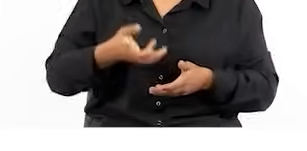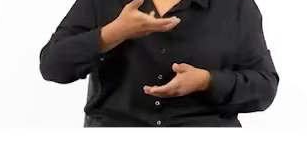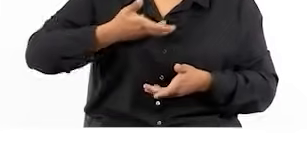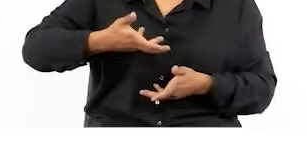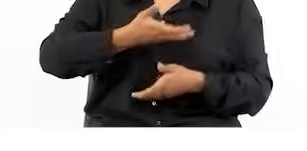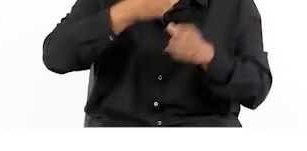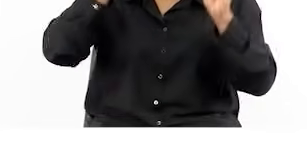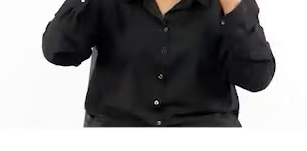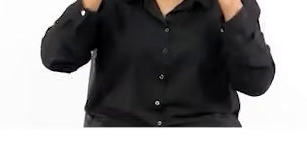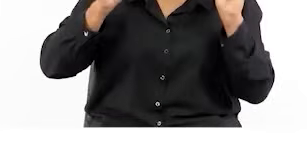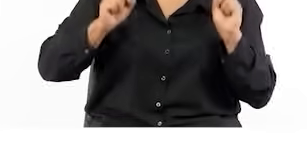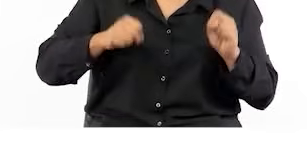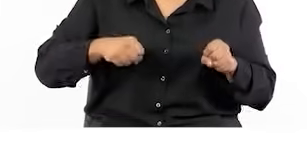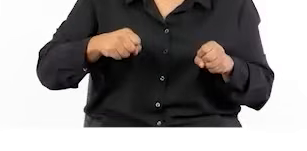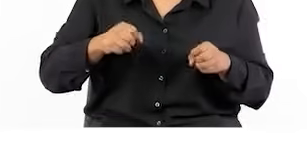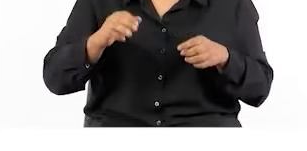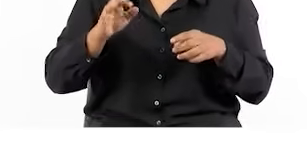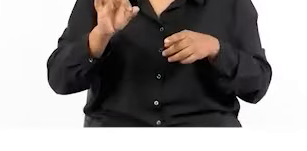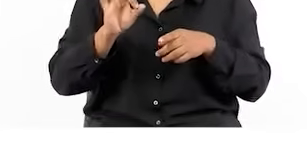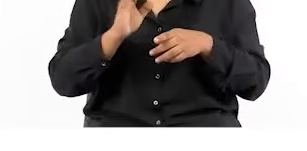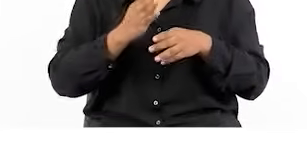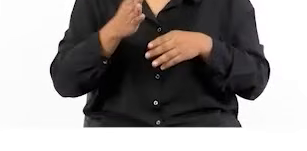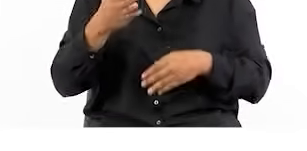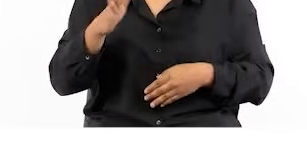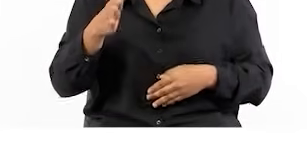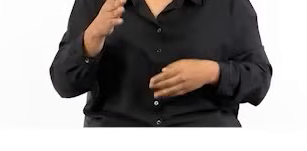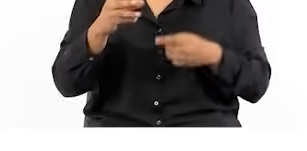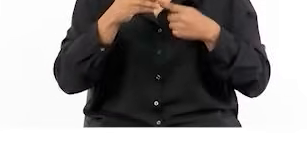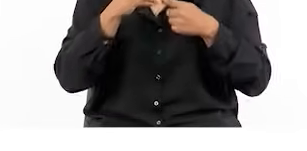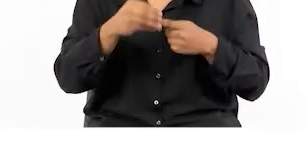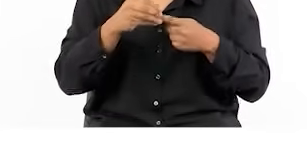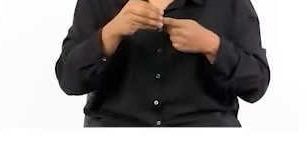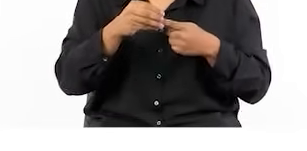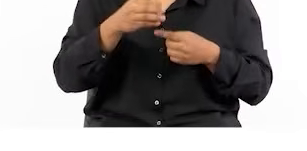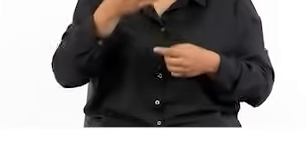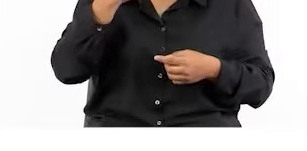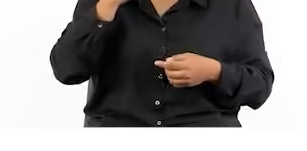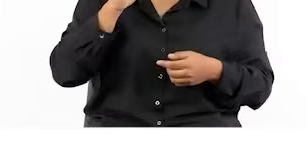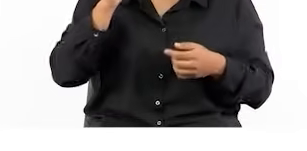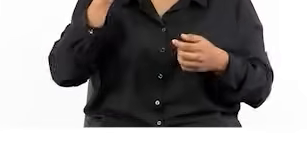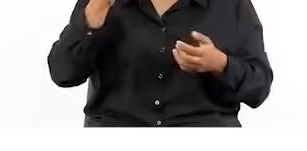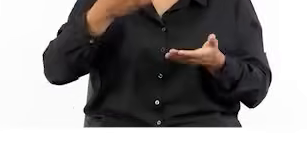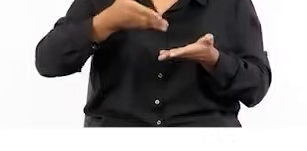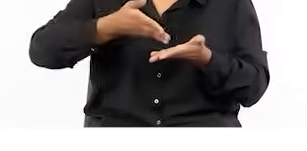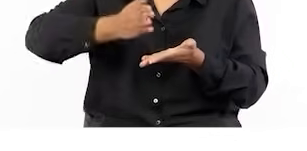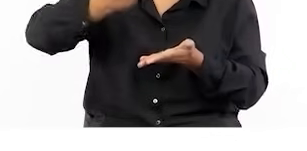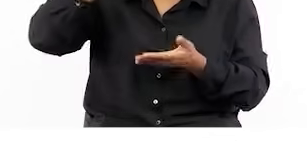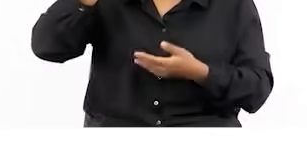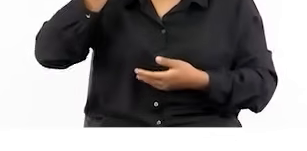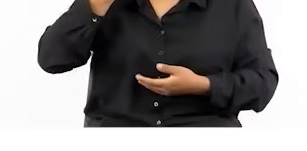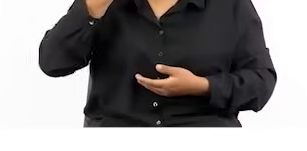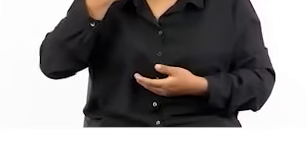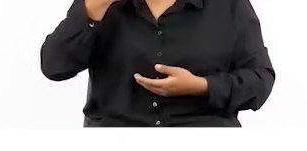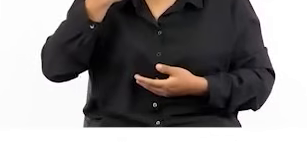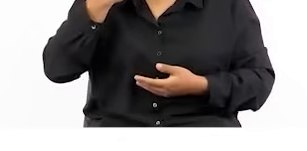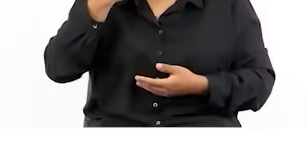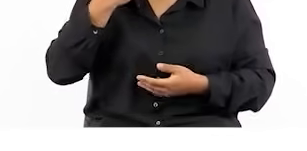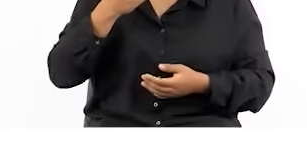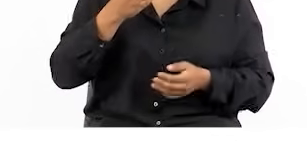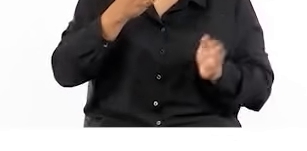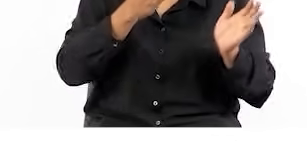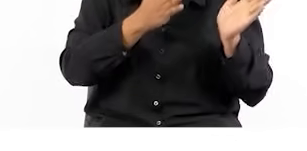con un ambiente en el que nosotros podamos tener un tipo de ocupación específico. Tenemos el caso